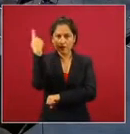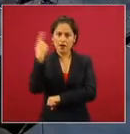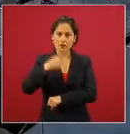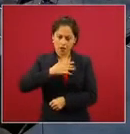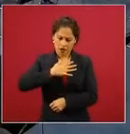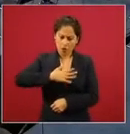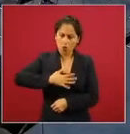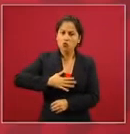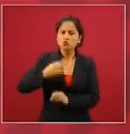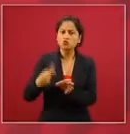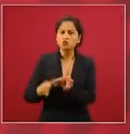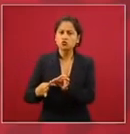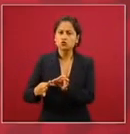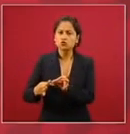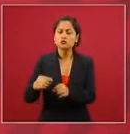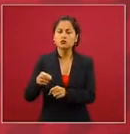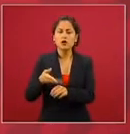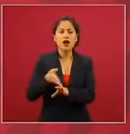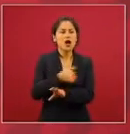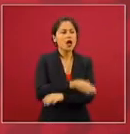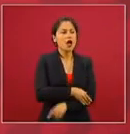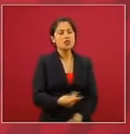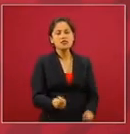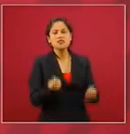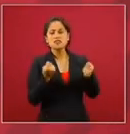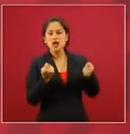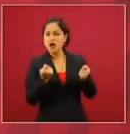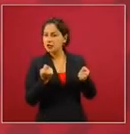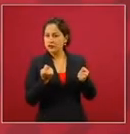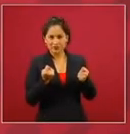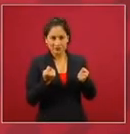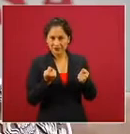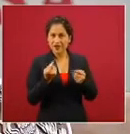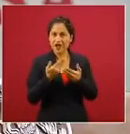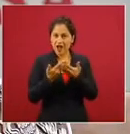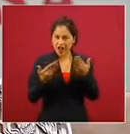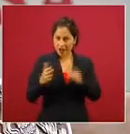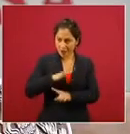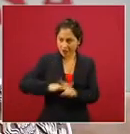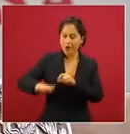crear condiciones que nunca más